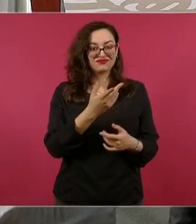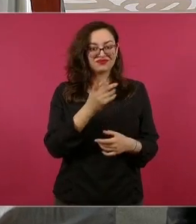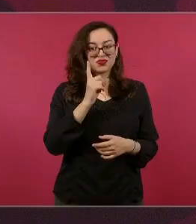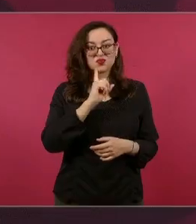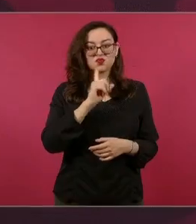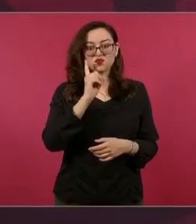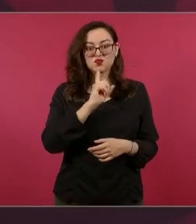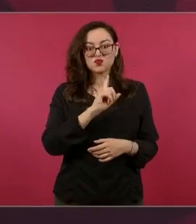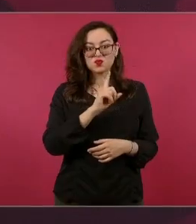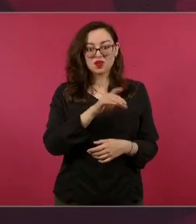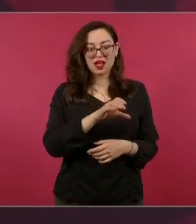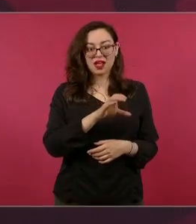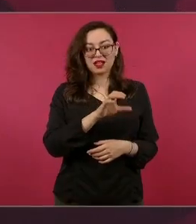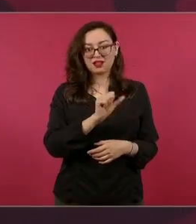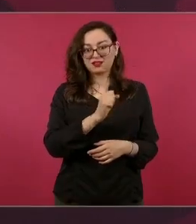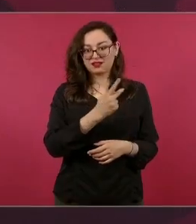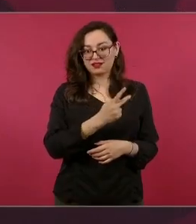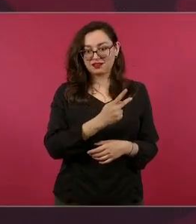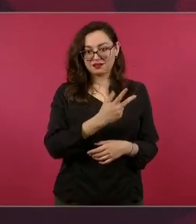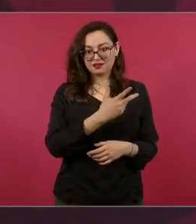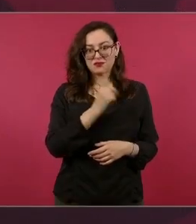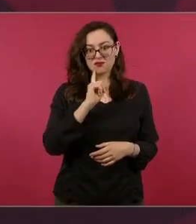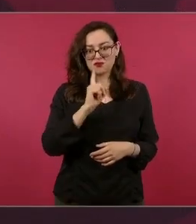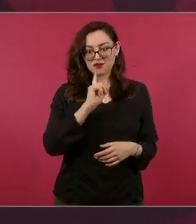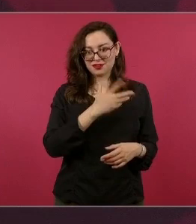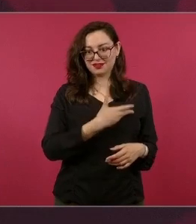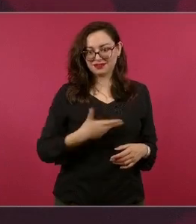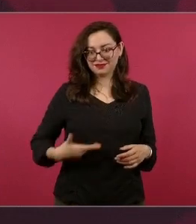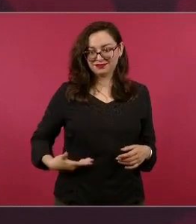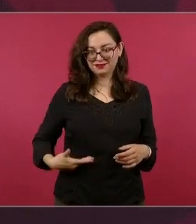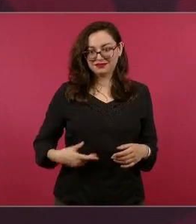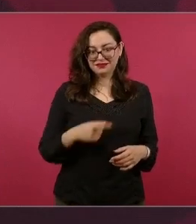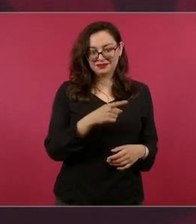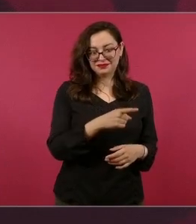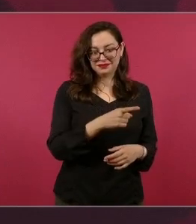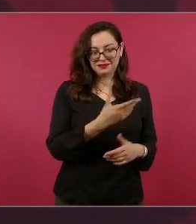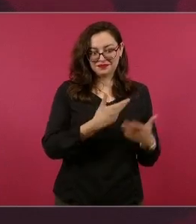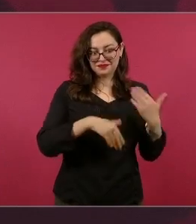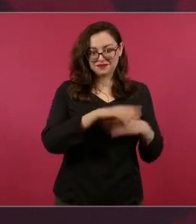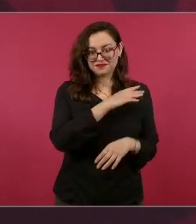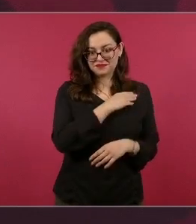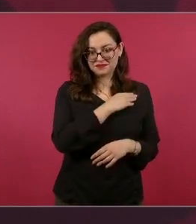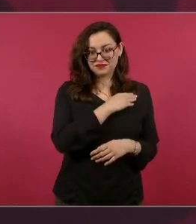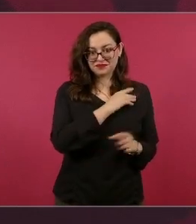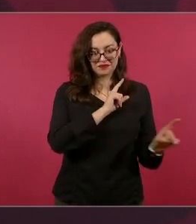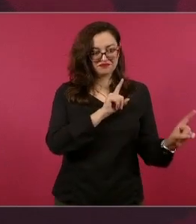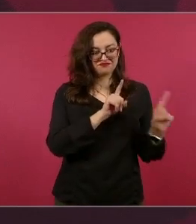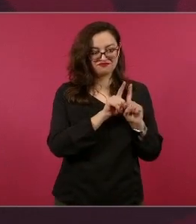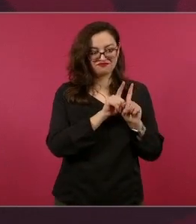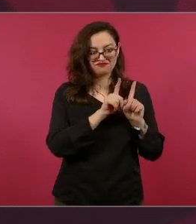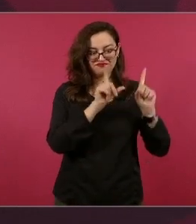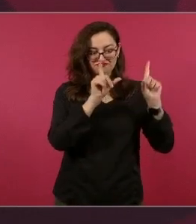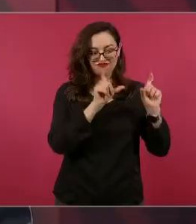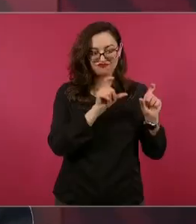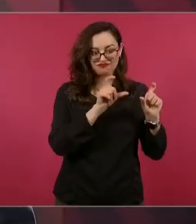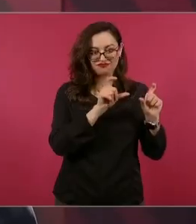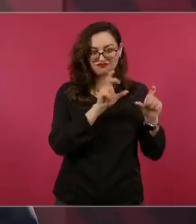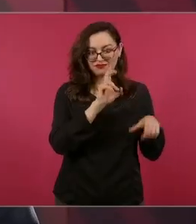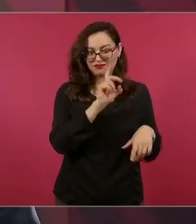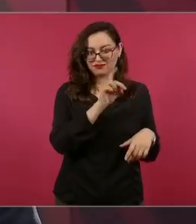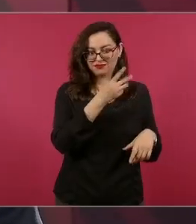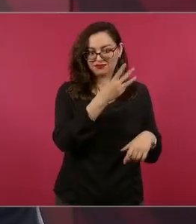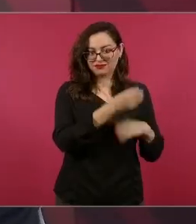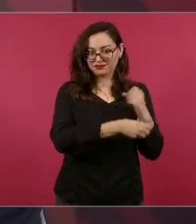que tiene 33 años esa foto, sí, igual, en el 91